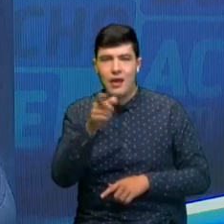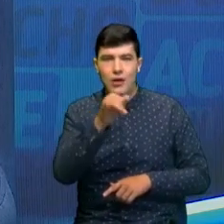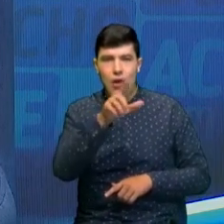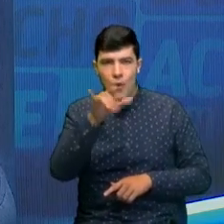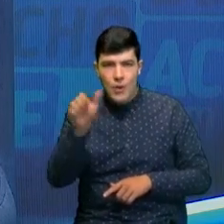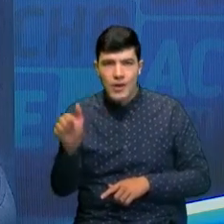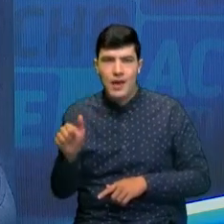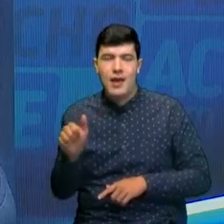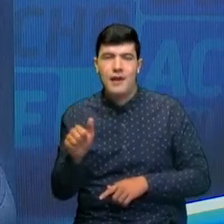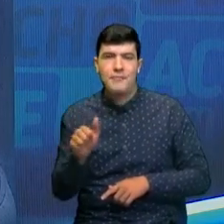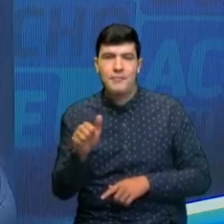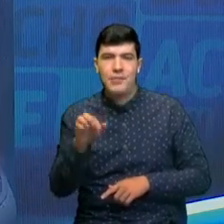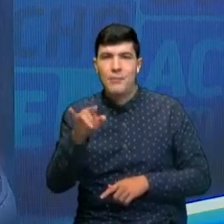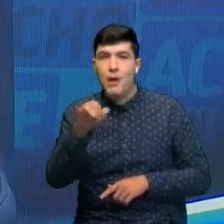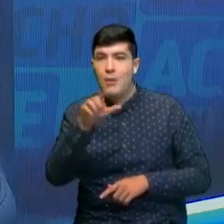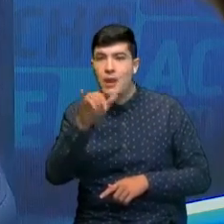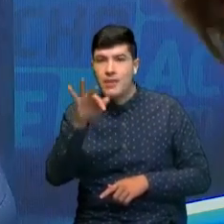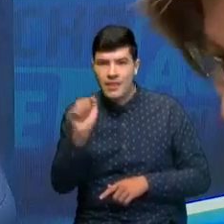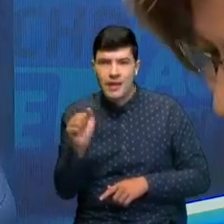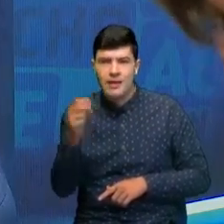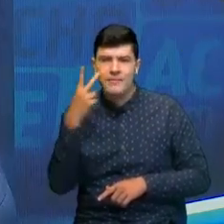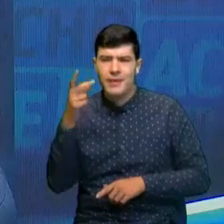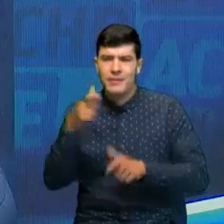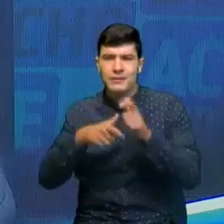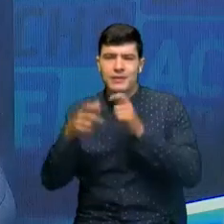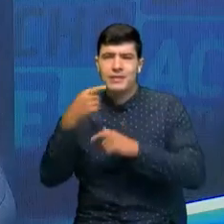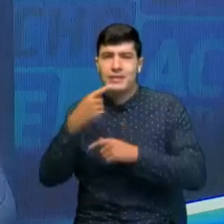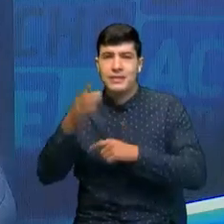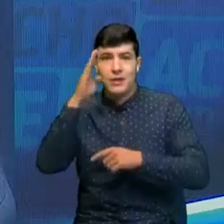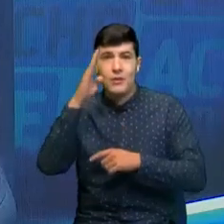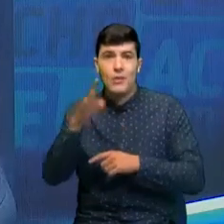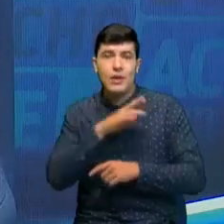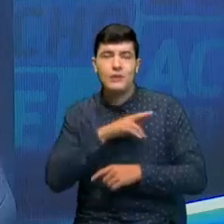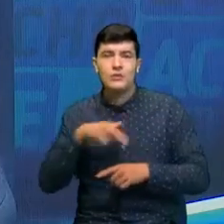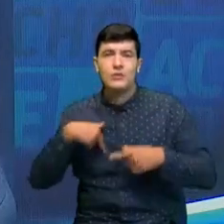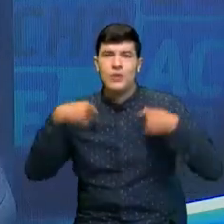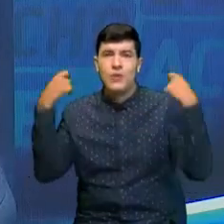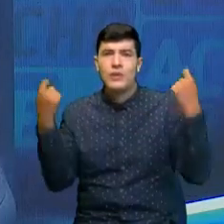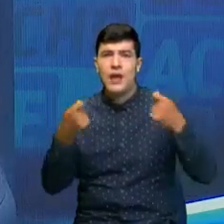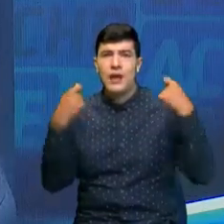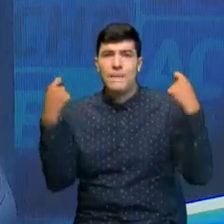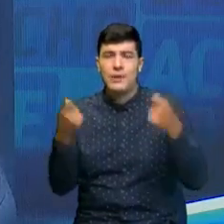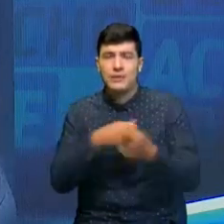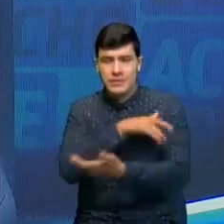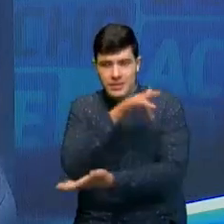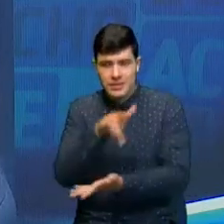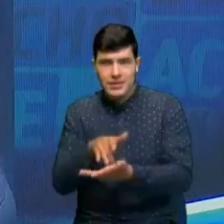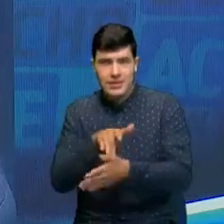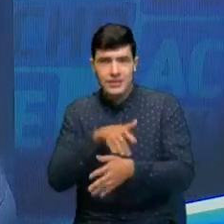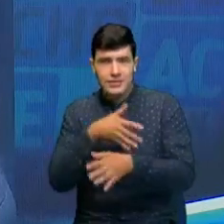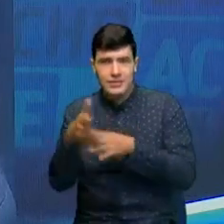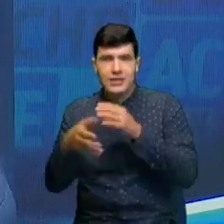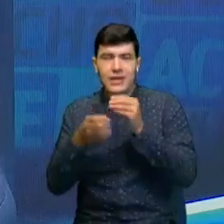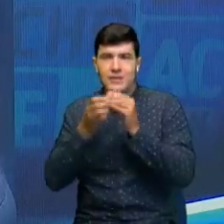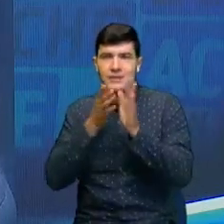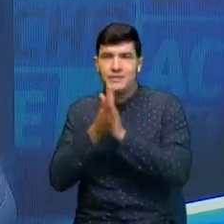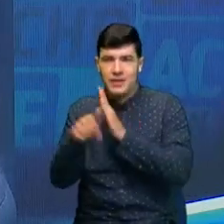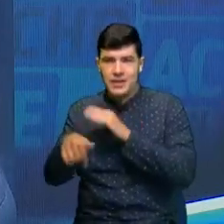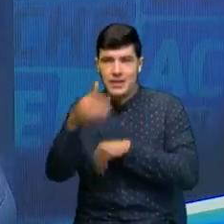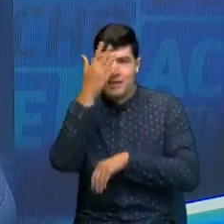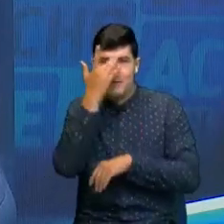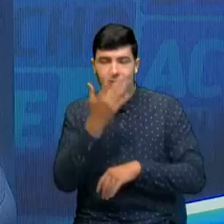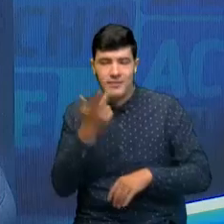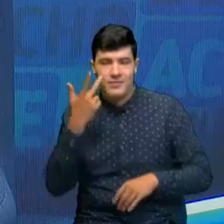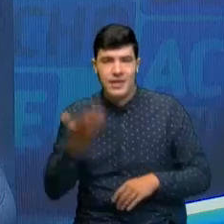Cecilia Monsalve, a Paulita Fergi, que nos están saludando. Vamos a hacer una pausa. Al regreso vamos con ustedes y unas inquietudes que tenemos aquí en Facebook